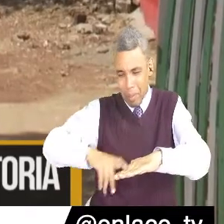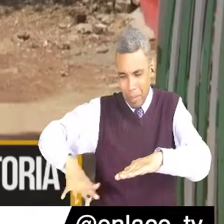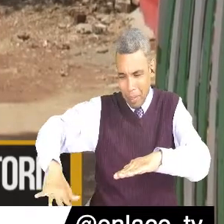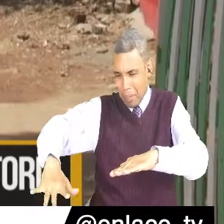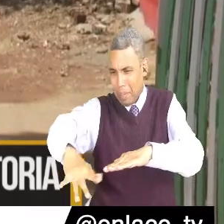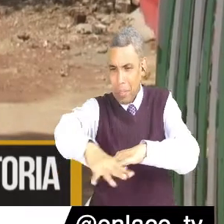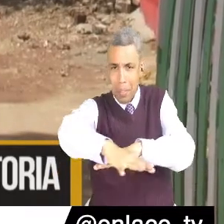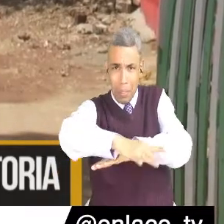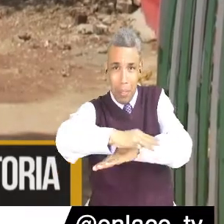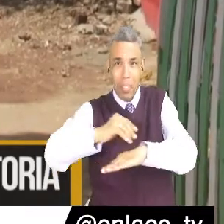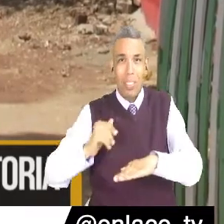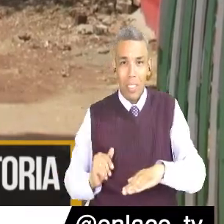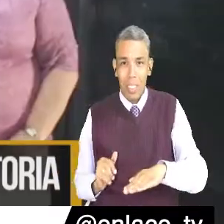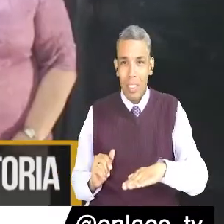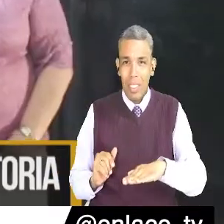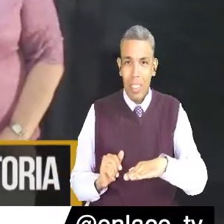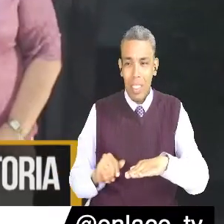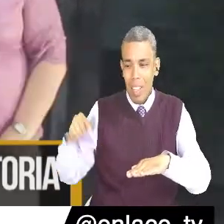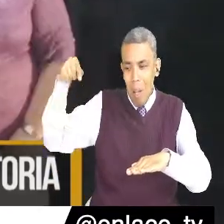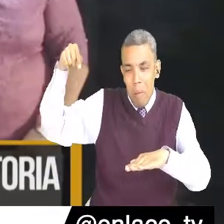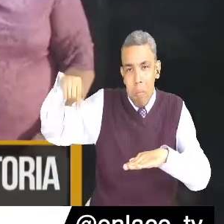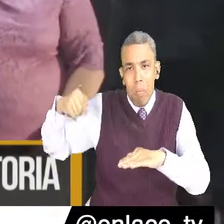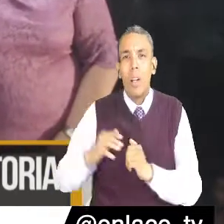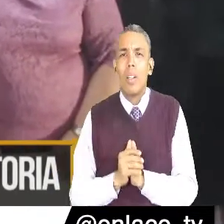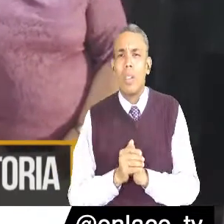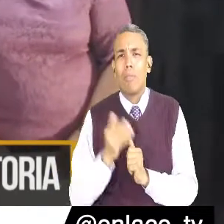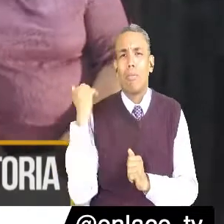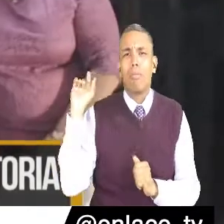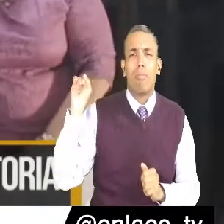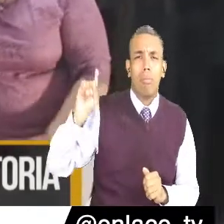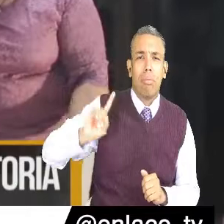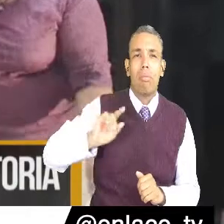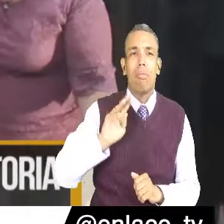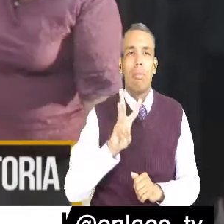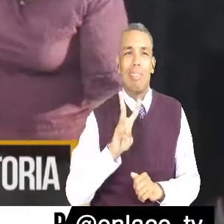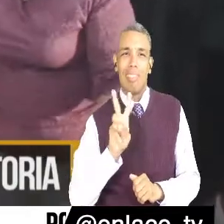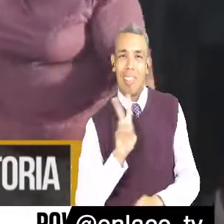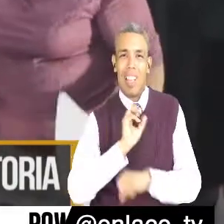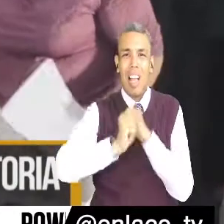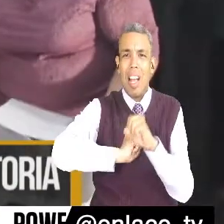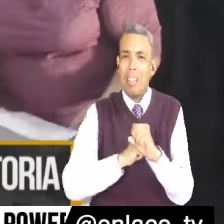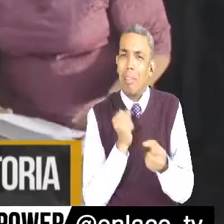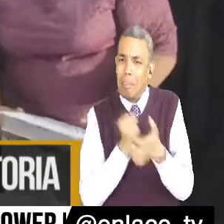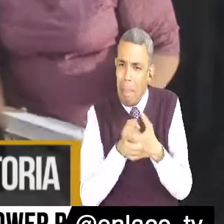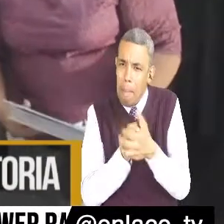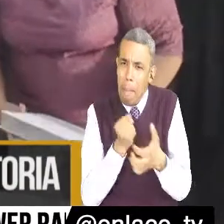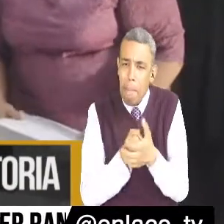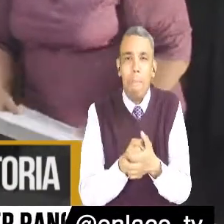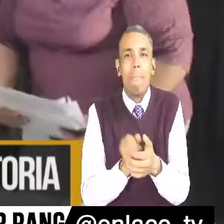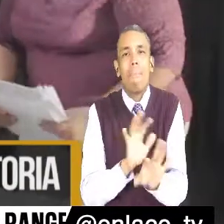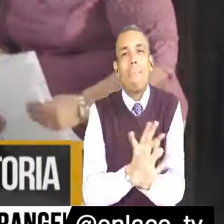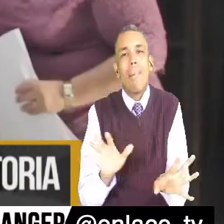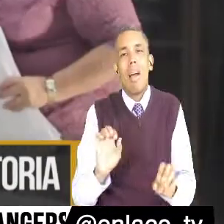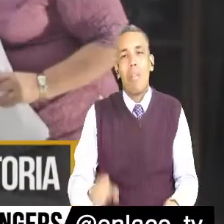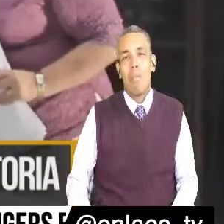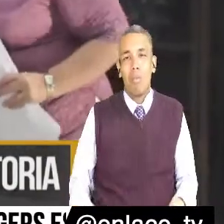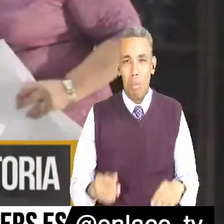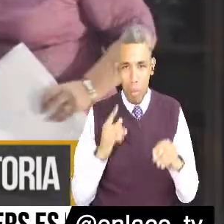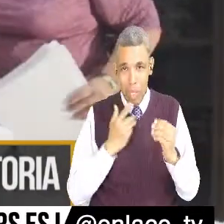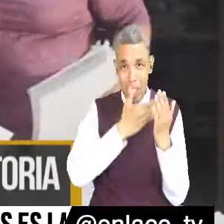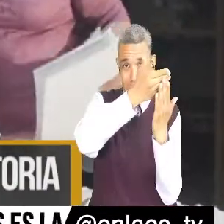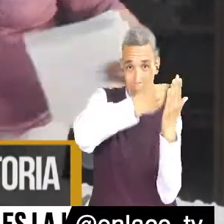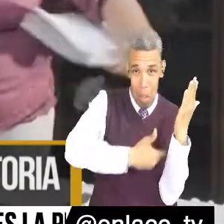como un sueño que se convirtió en una realidad después de 32 años de lucha y gestión, fue anoche el mejor regalo para esta